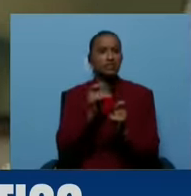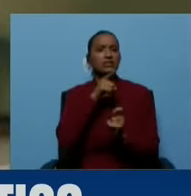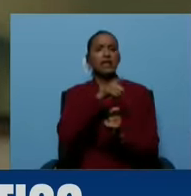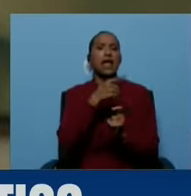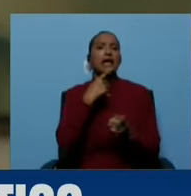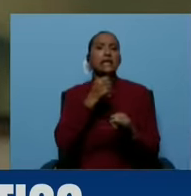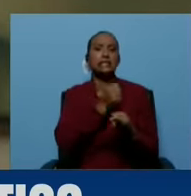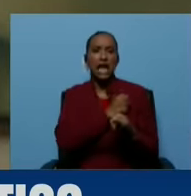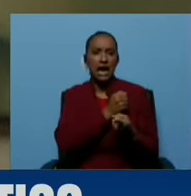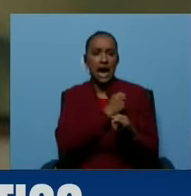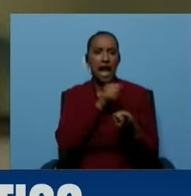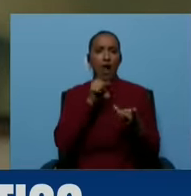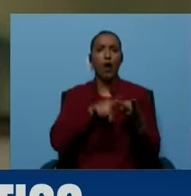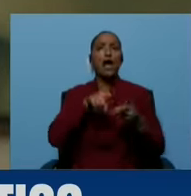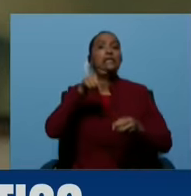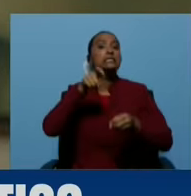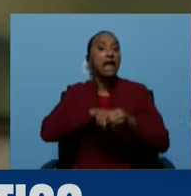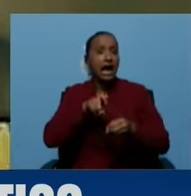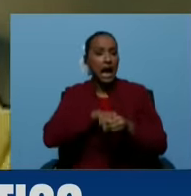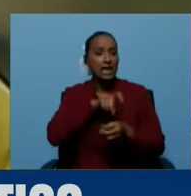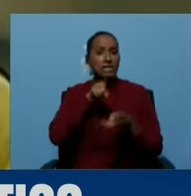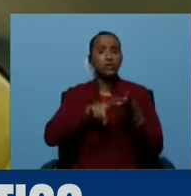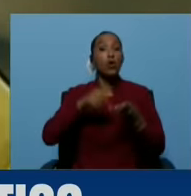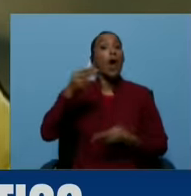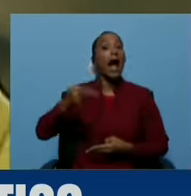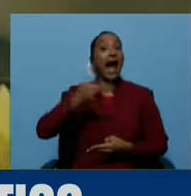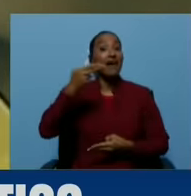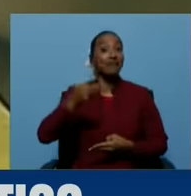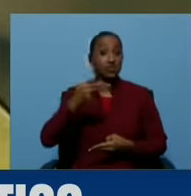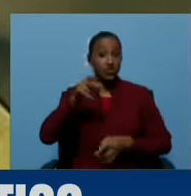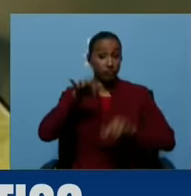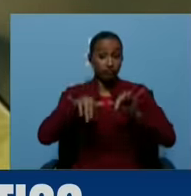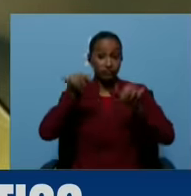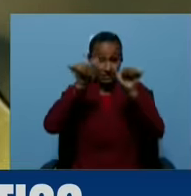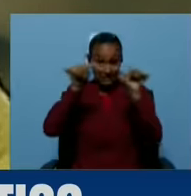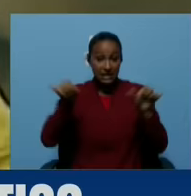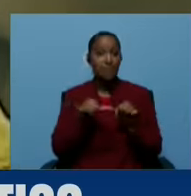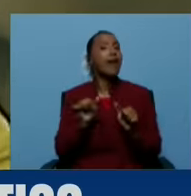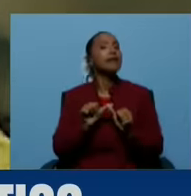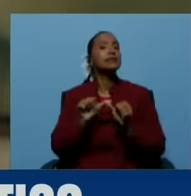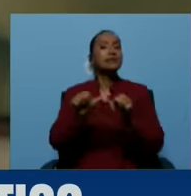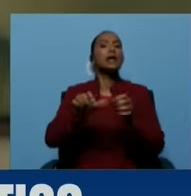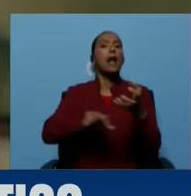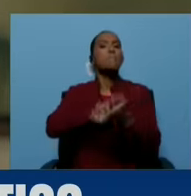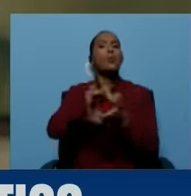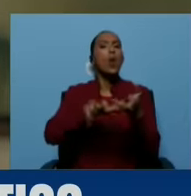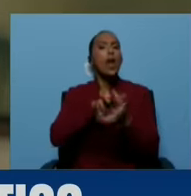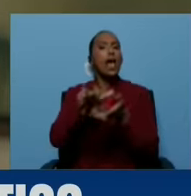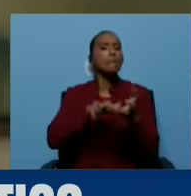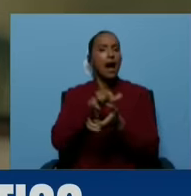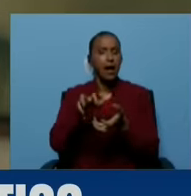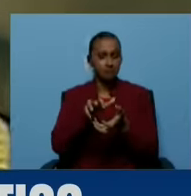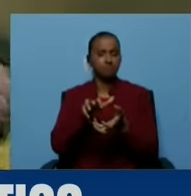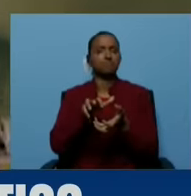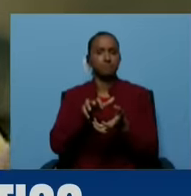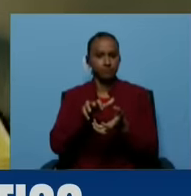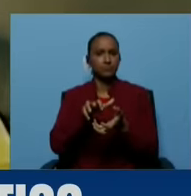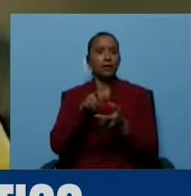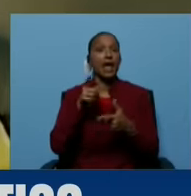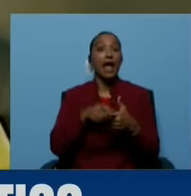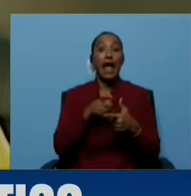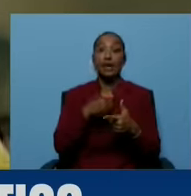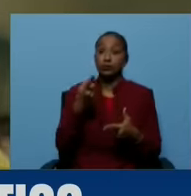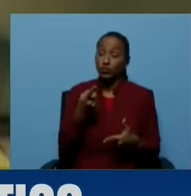Hatillo están bajo ataque. Y si no, busquen a los responsables que todos los días, bueno, se